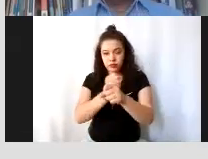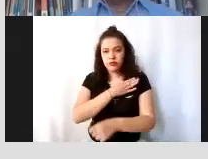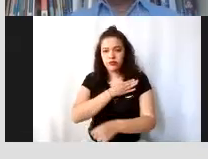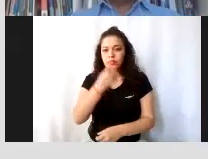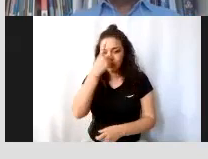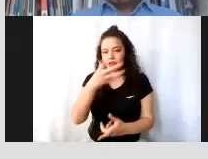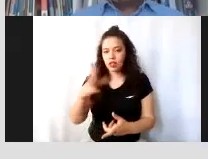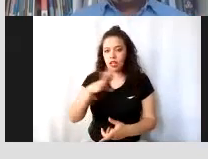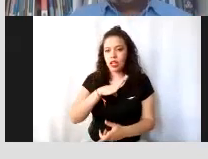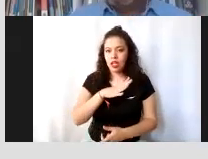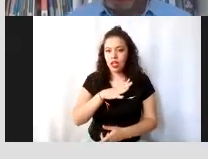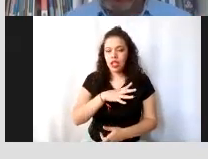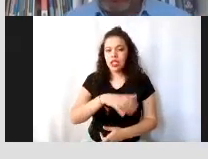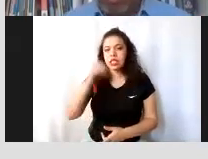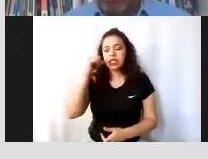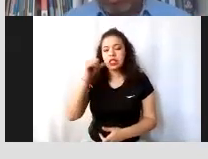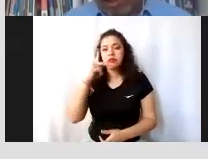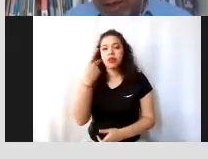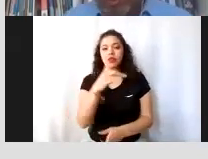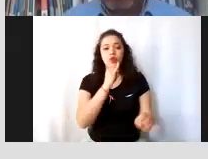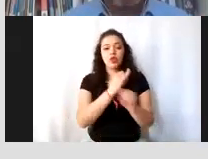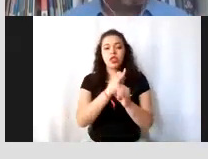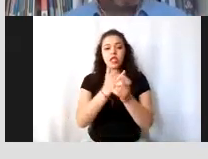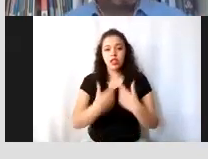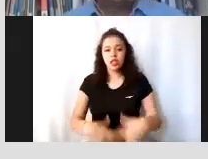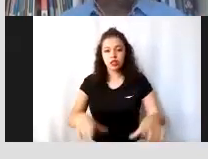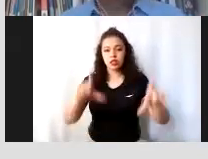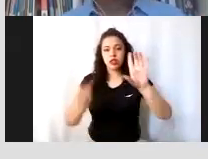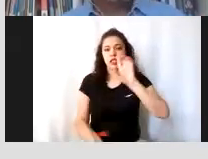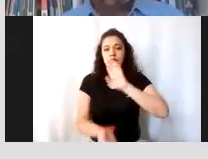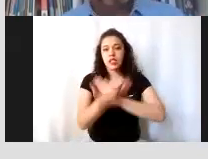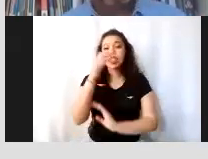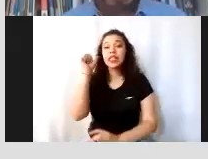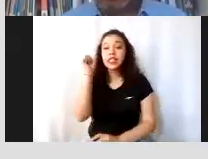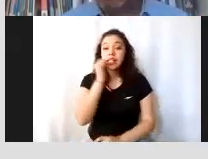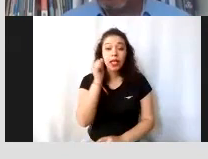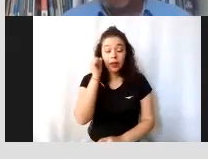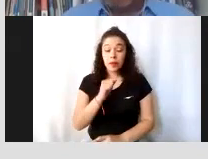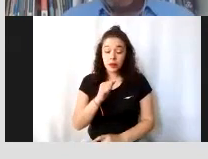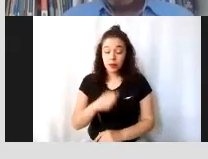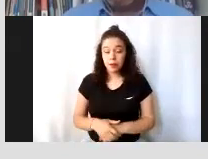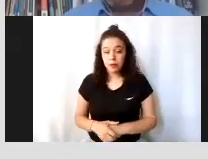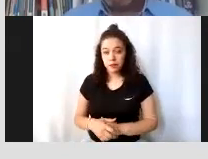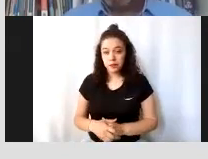tengan disponible en sus respectivos portales de internet.